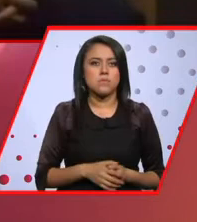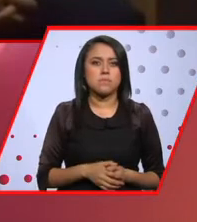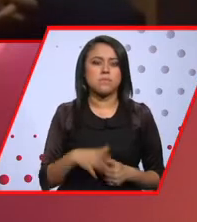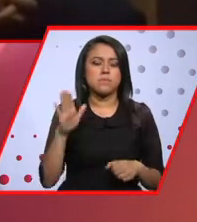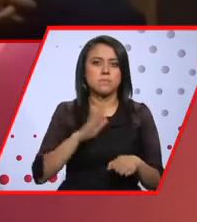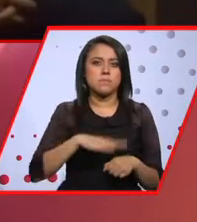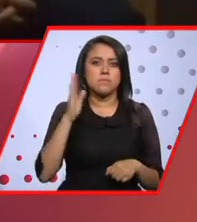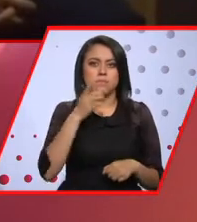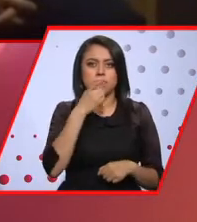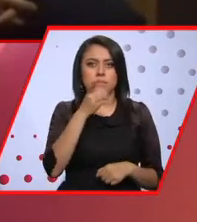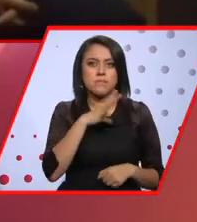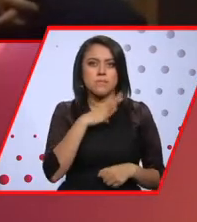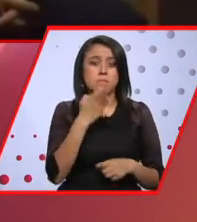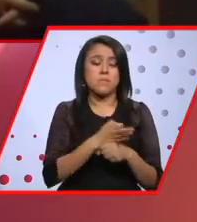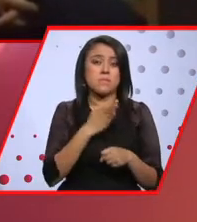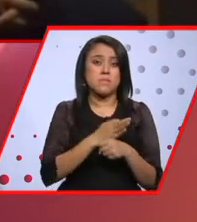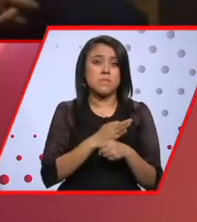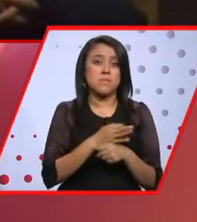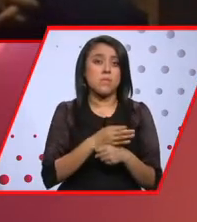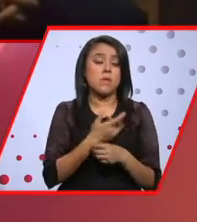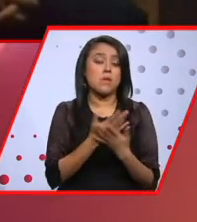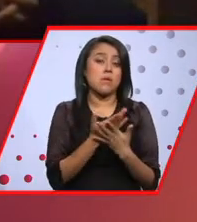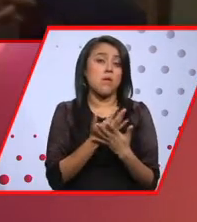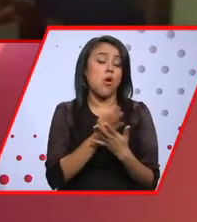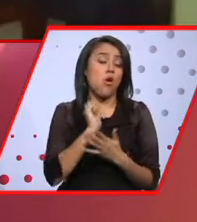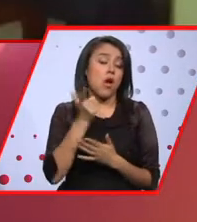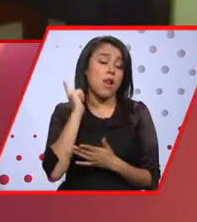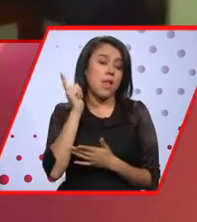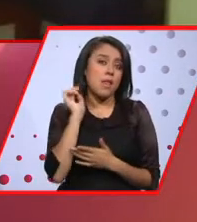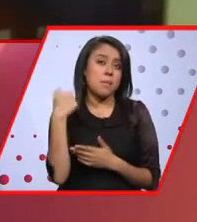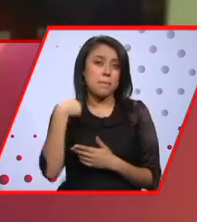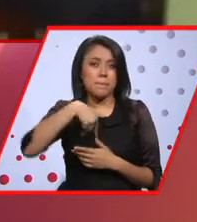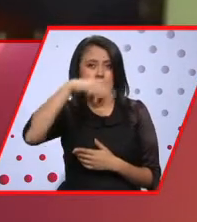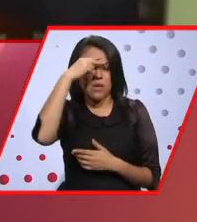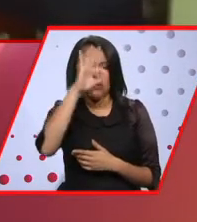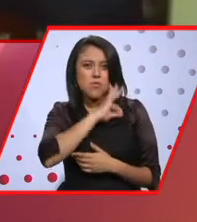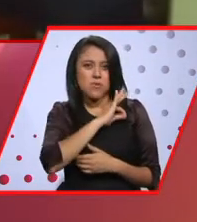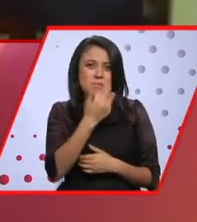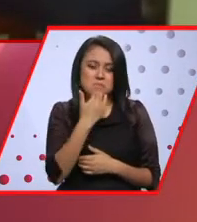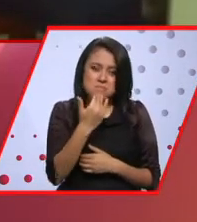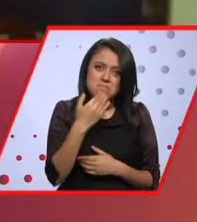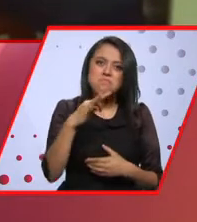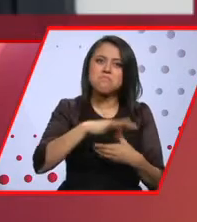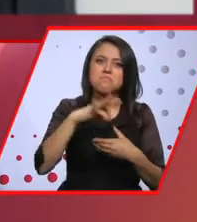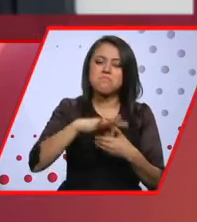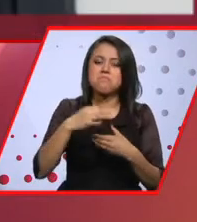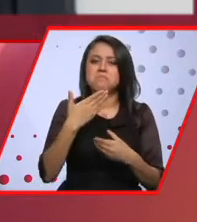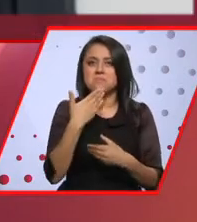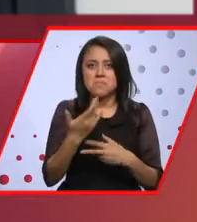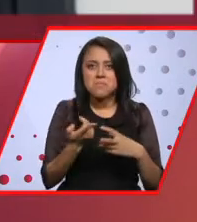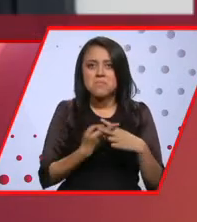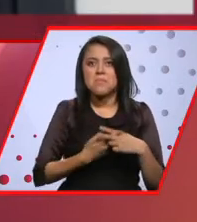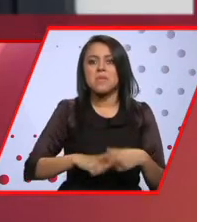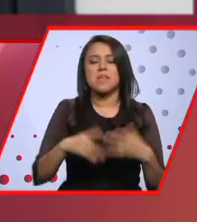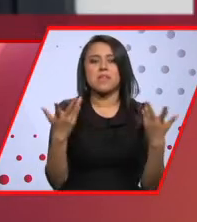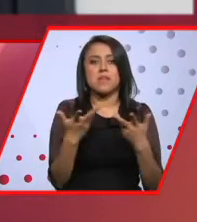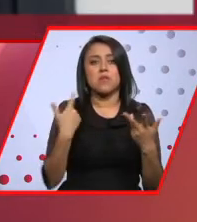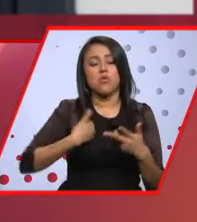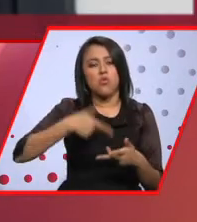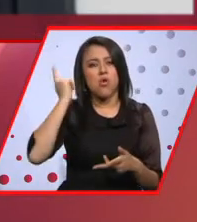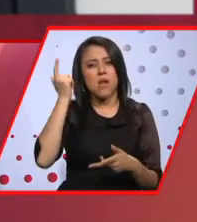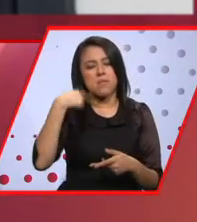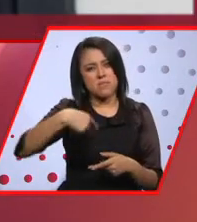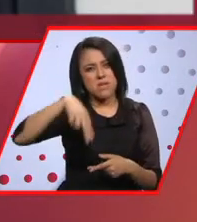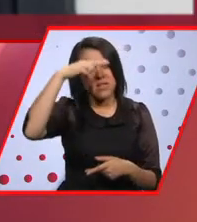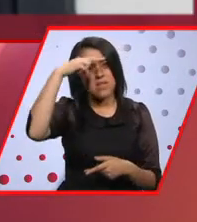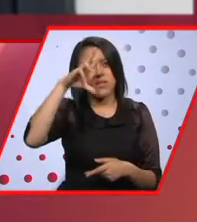de él. Ahora esperamos los mexicanos, es un buen momento para aparecer, es un buen inicio de campaña política. Esperamos los mexicanos nada más